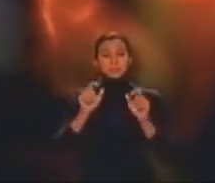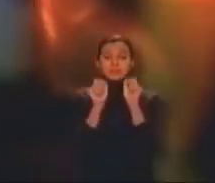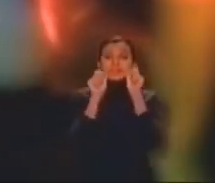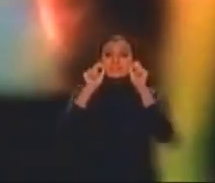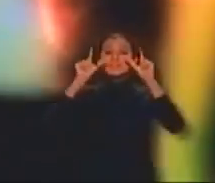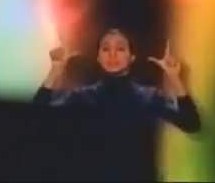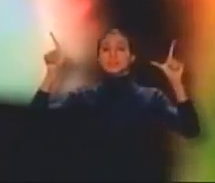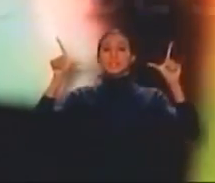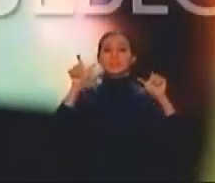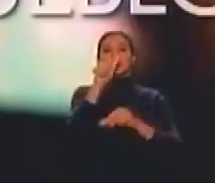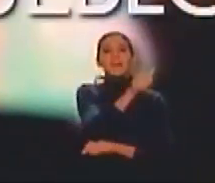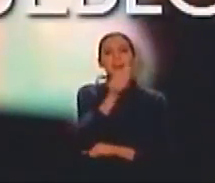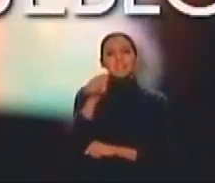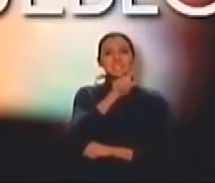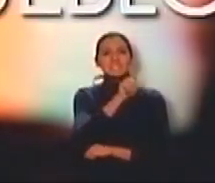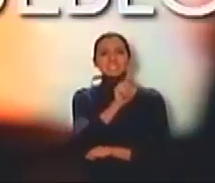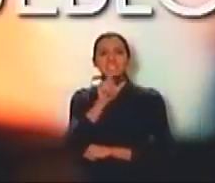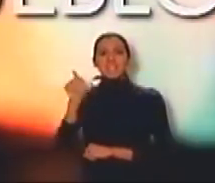tocaba soñando